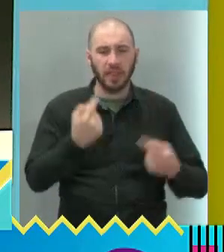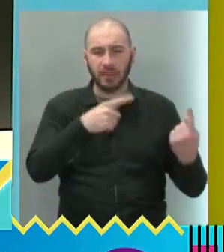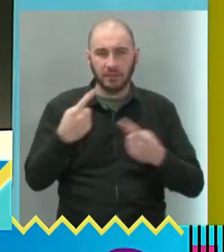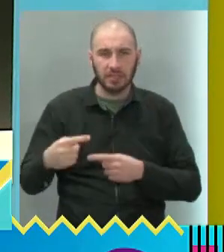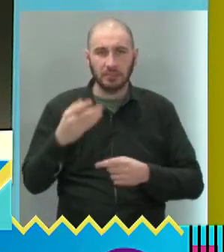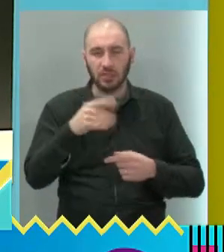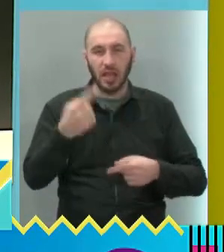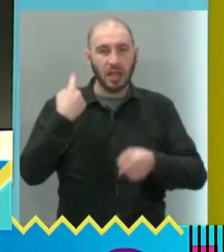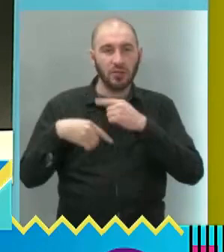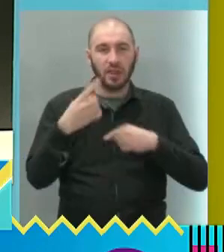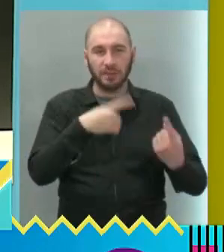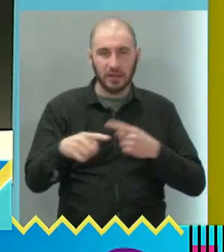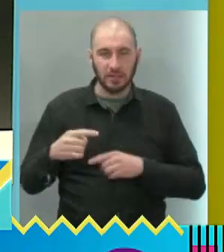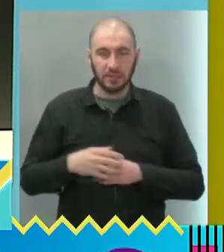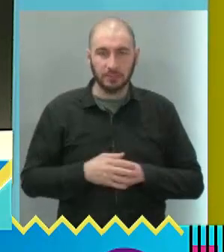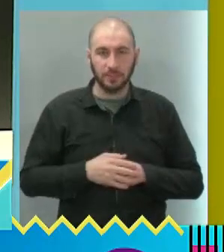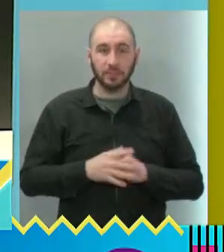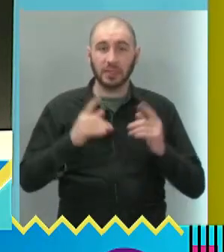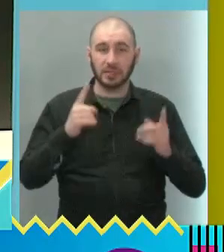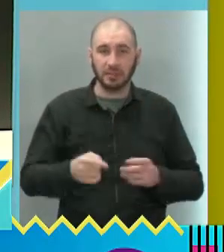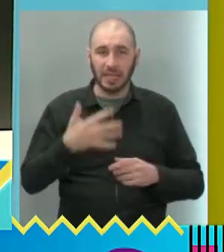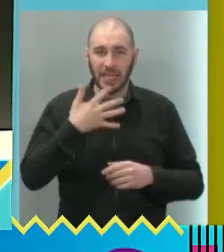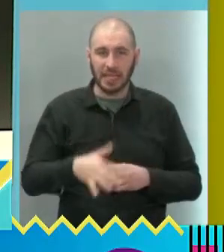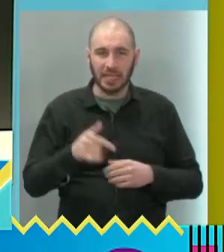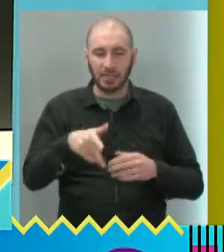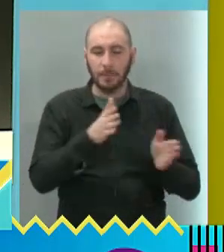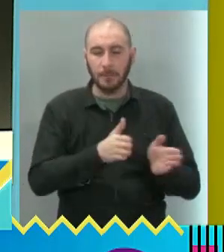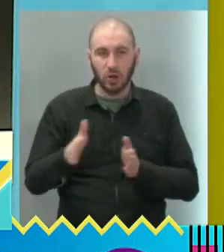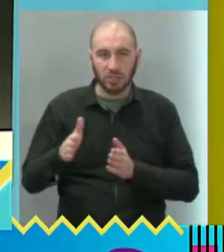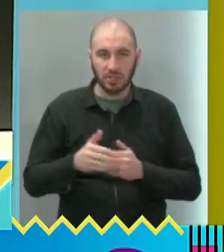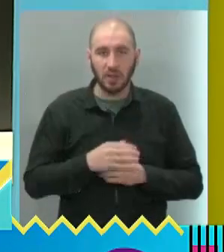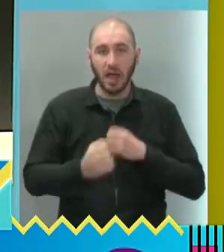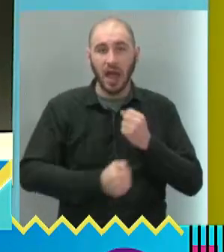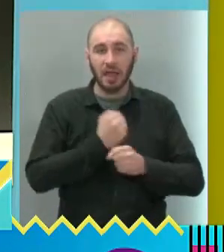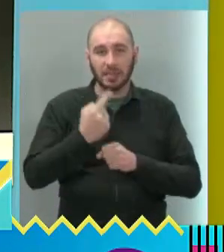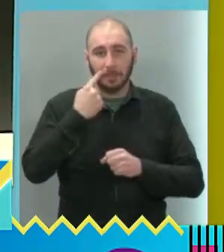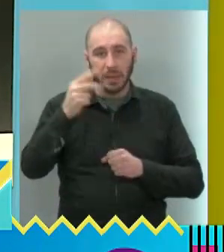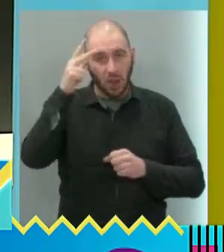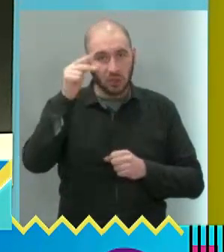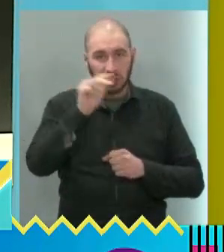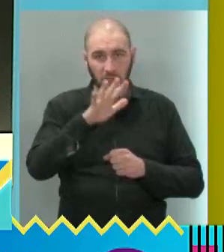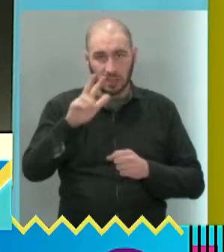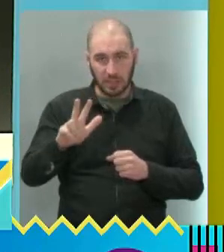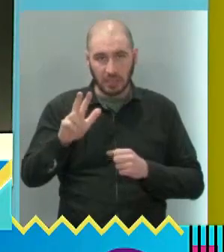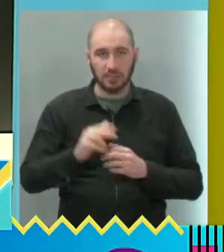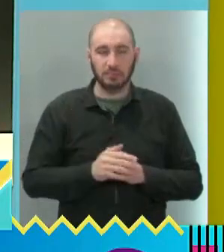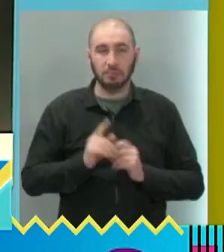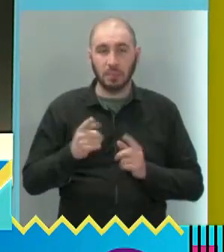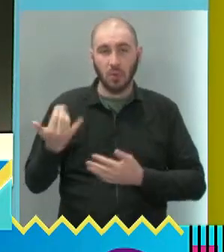distintos historiadores que dan sus versiones y por supuesto entender que esto fue un proceso y que hasta 1853, como